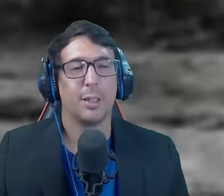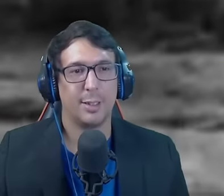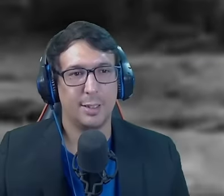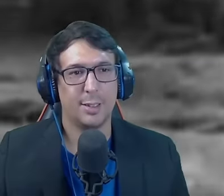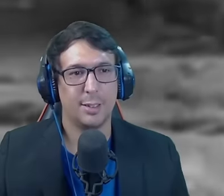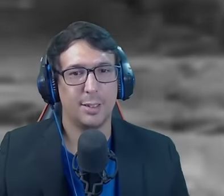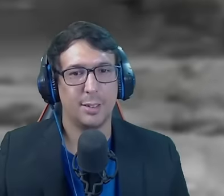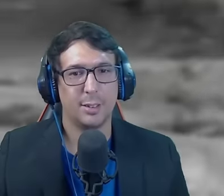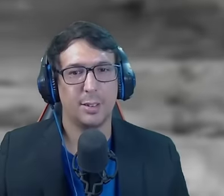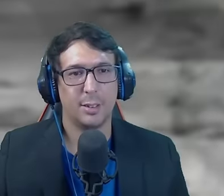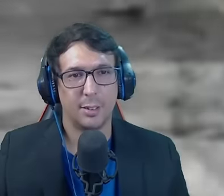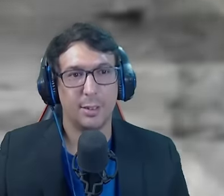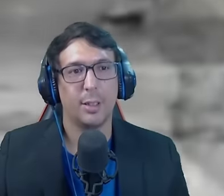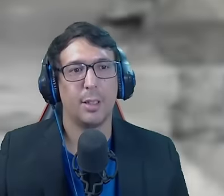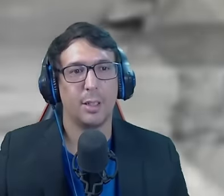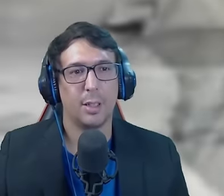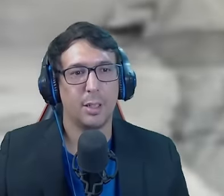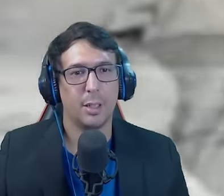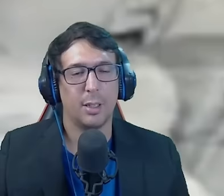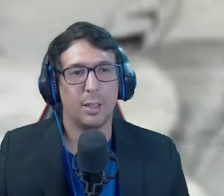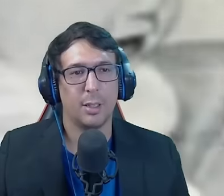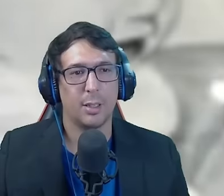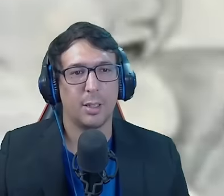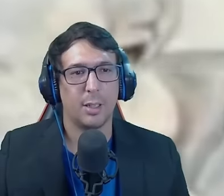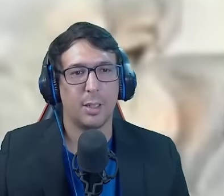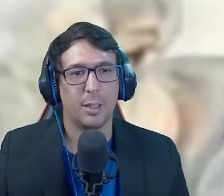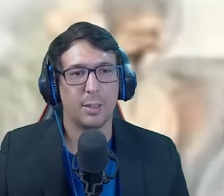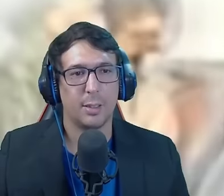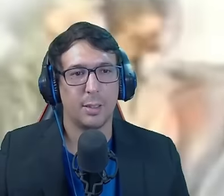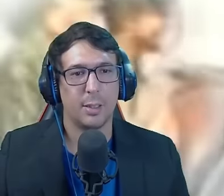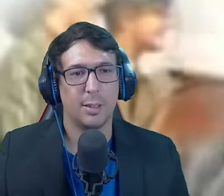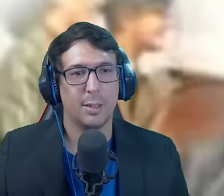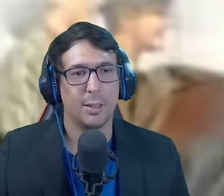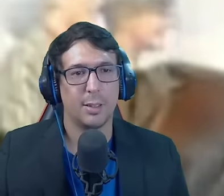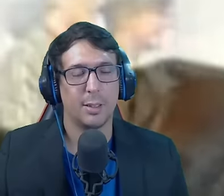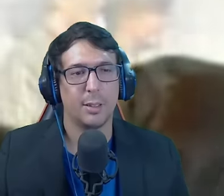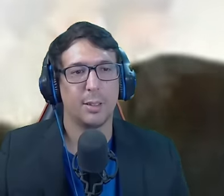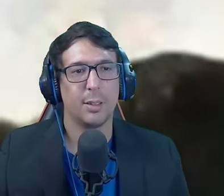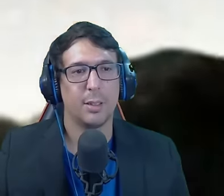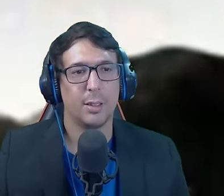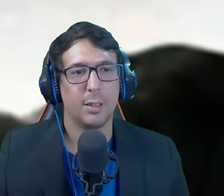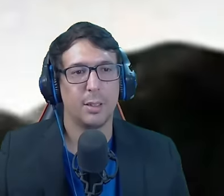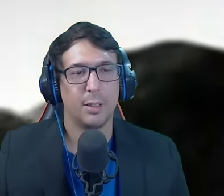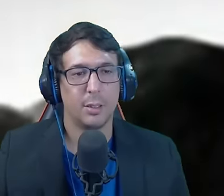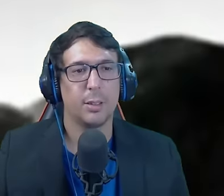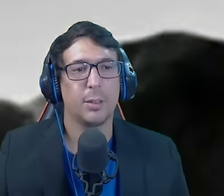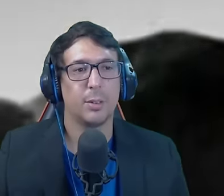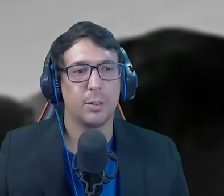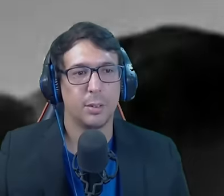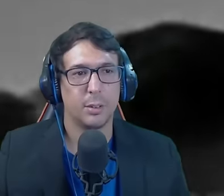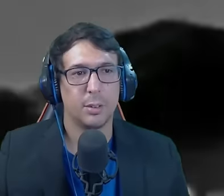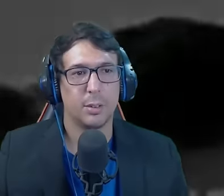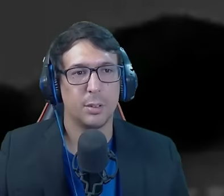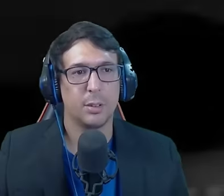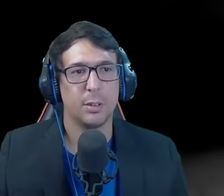y de una economía pujante. El lugar ideal para el emprendimiento europeo de hoy. Ofrecemos terrenos de diferentes tamaños, con